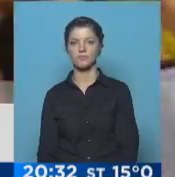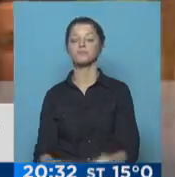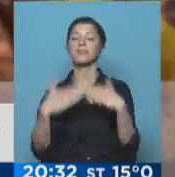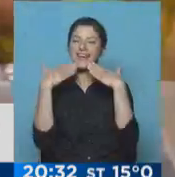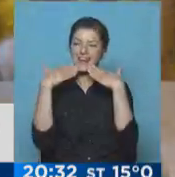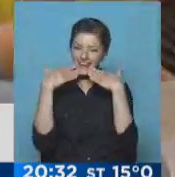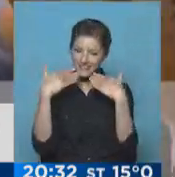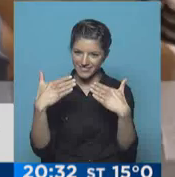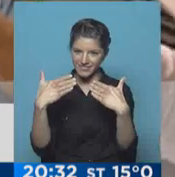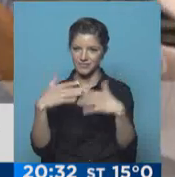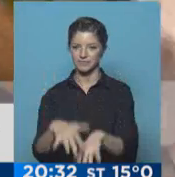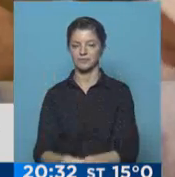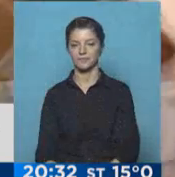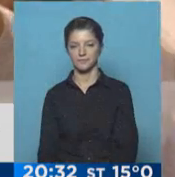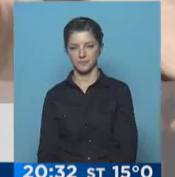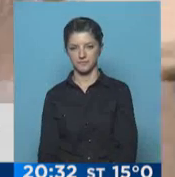Gracias.